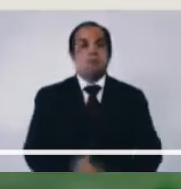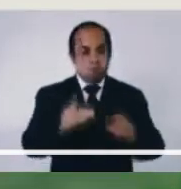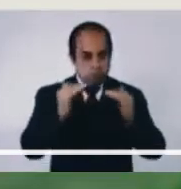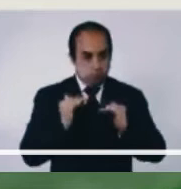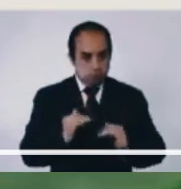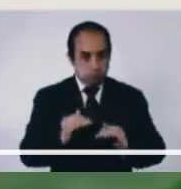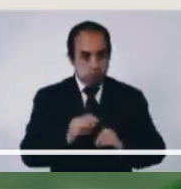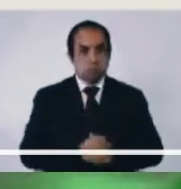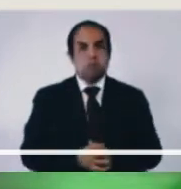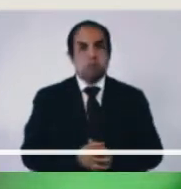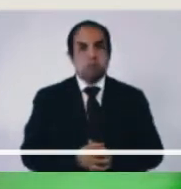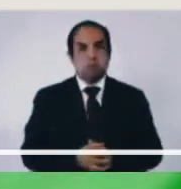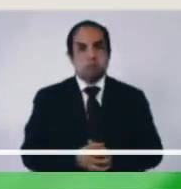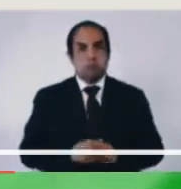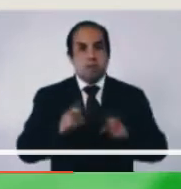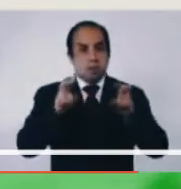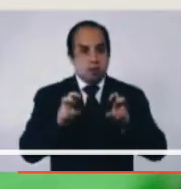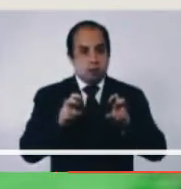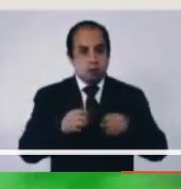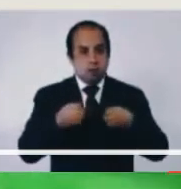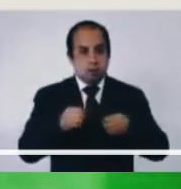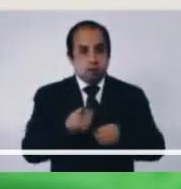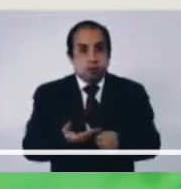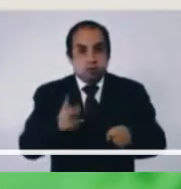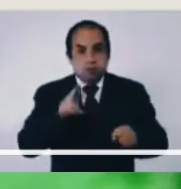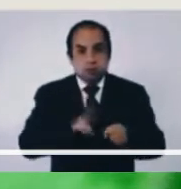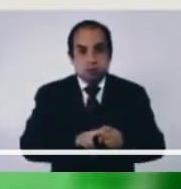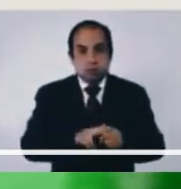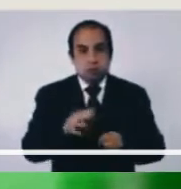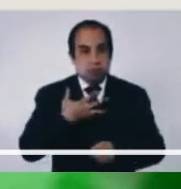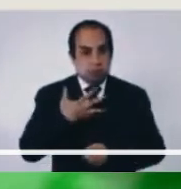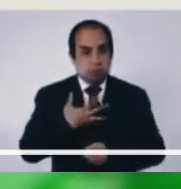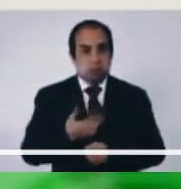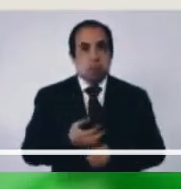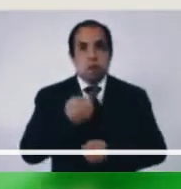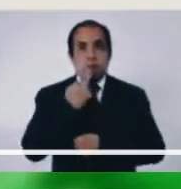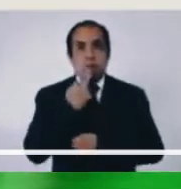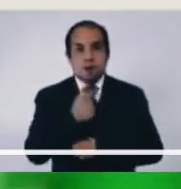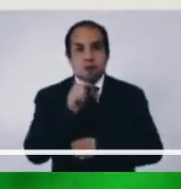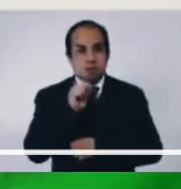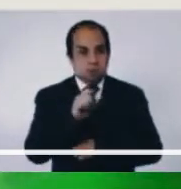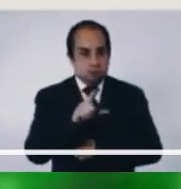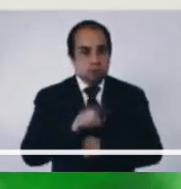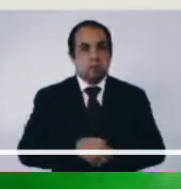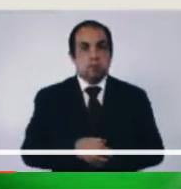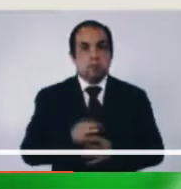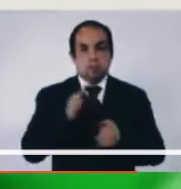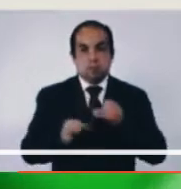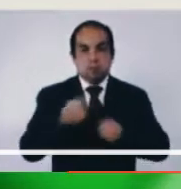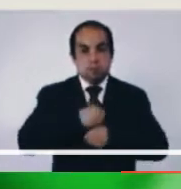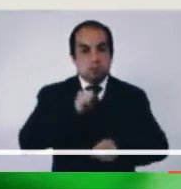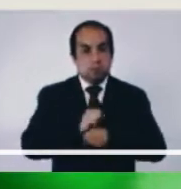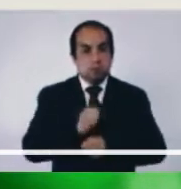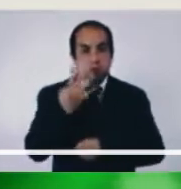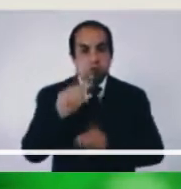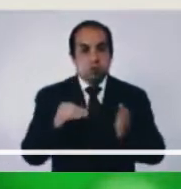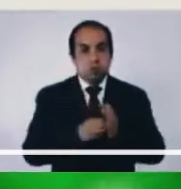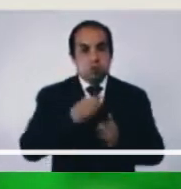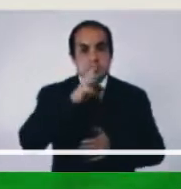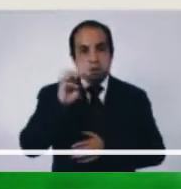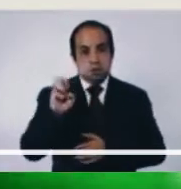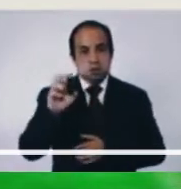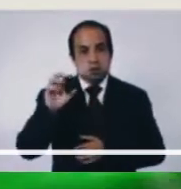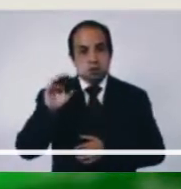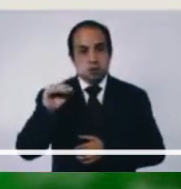Siguiente. En términos de la ocupación hospitalaria, aquí sí tenemos una mejoría también esta última semana,